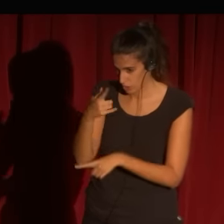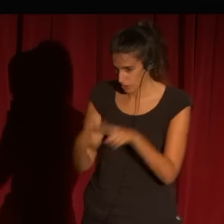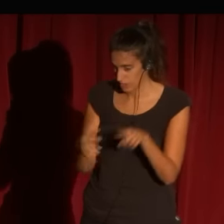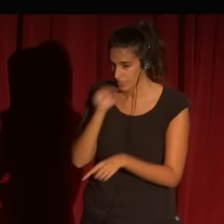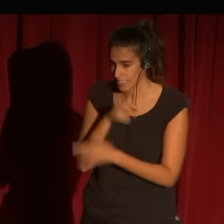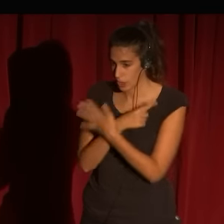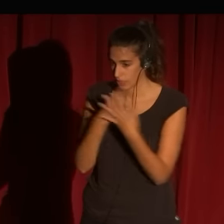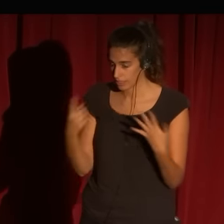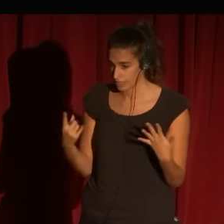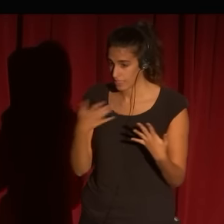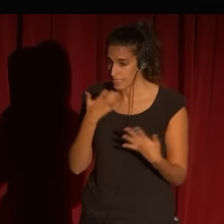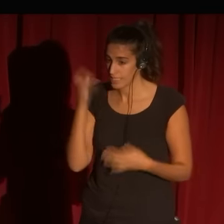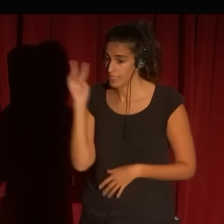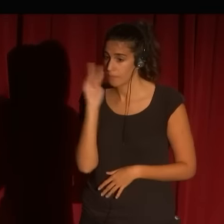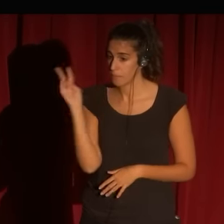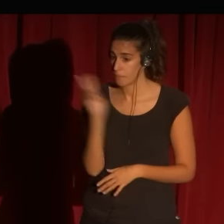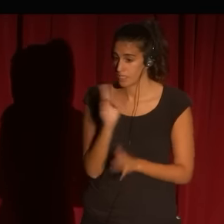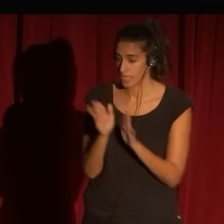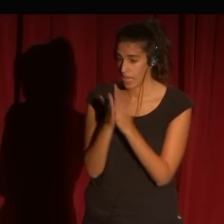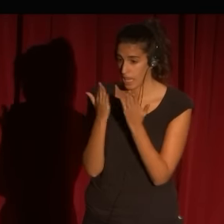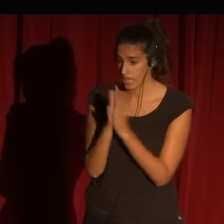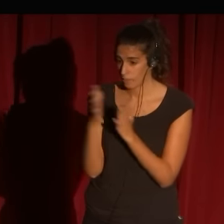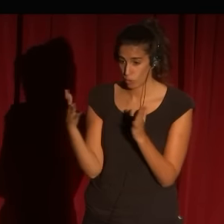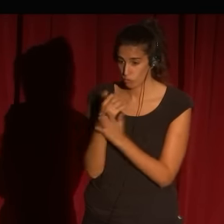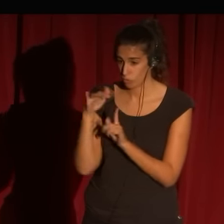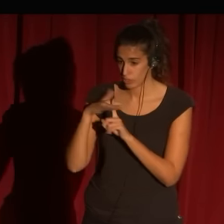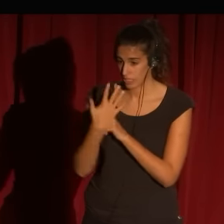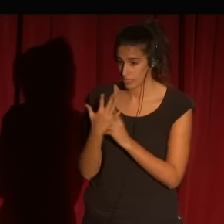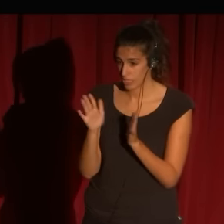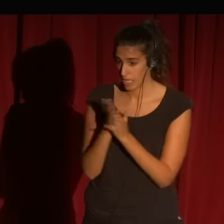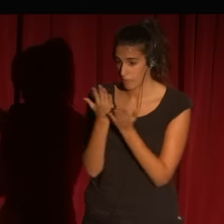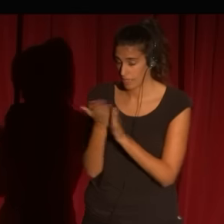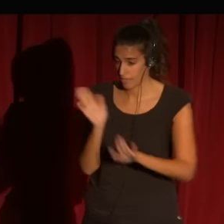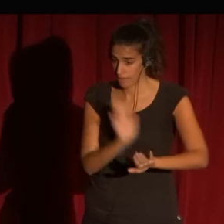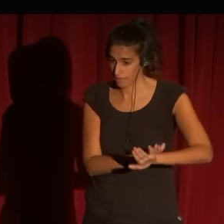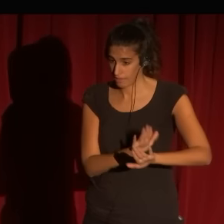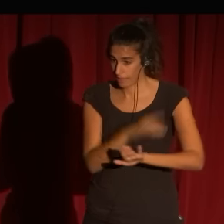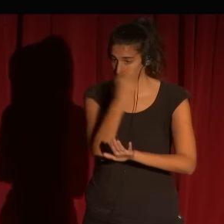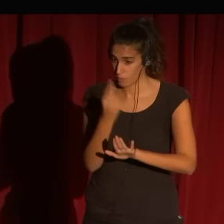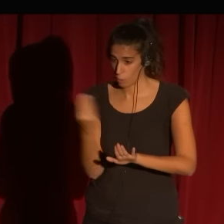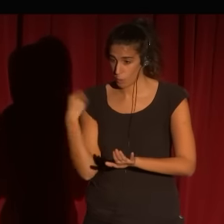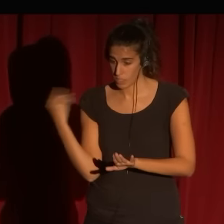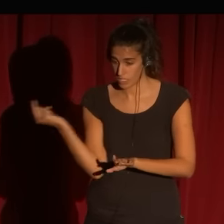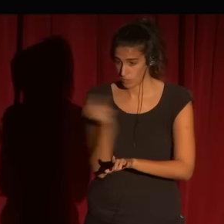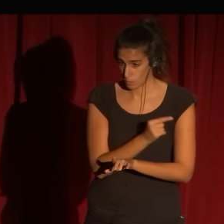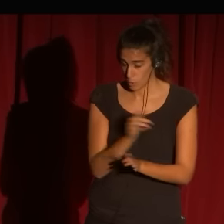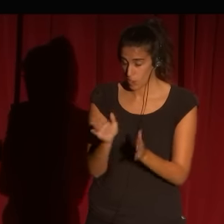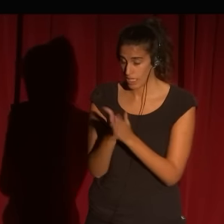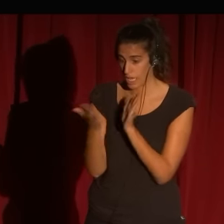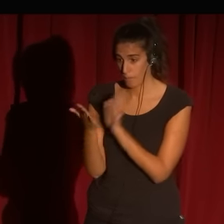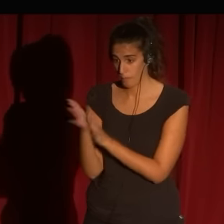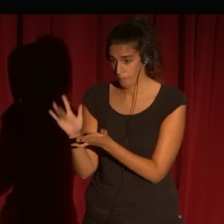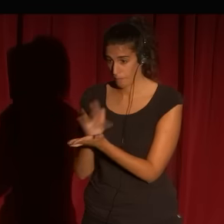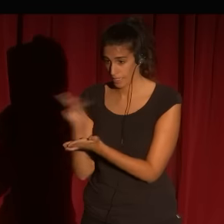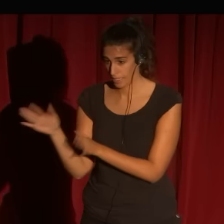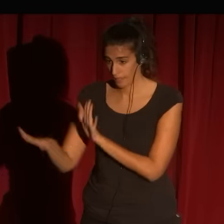16 si vieseis ese libro veríais que en todos los casos en la página izquierda hay un dibujo como el que veis aquí a la izquierda y en la página derecha una